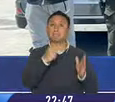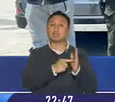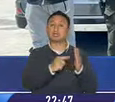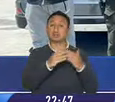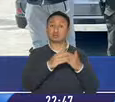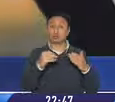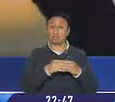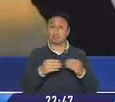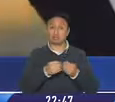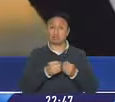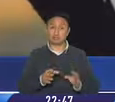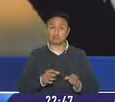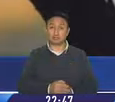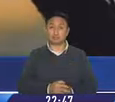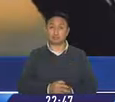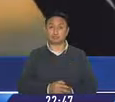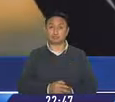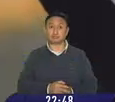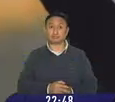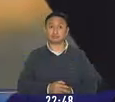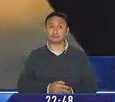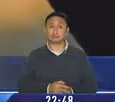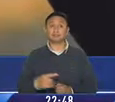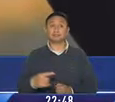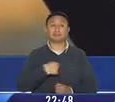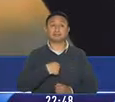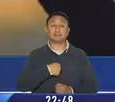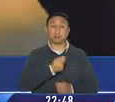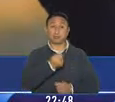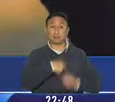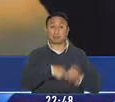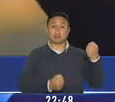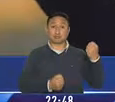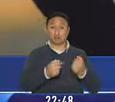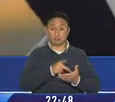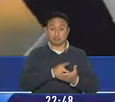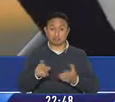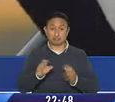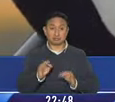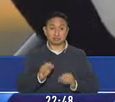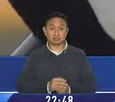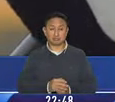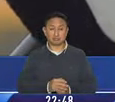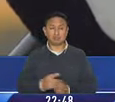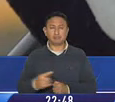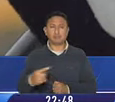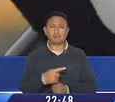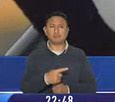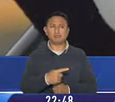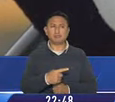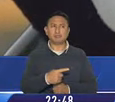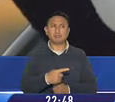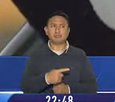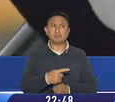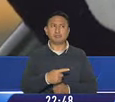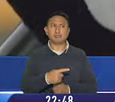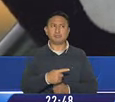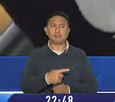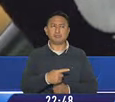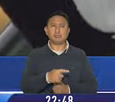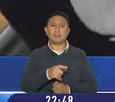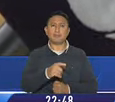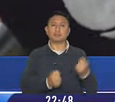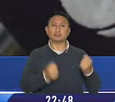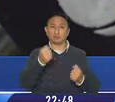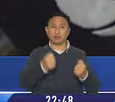en perjuicios. Yo le entregué los autos, nunca me pagó y hizo cambiar la propiedad de los